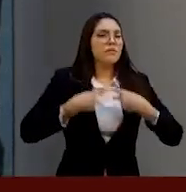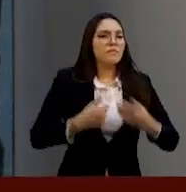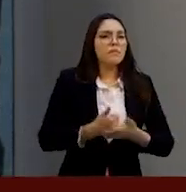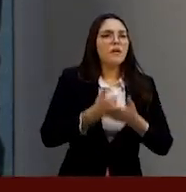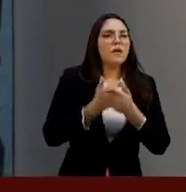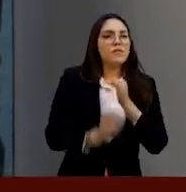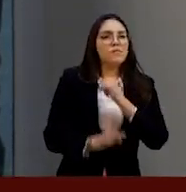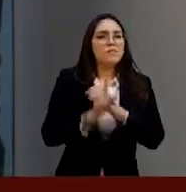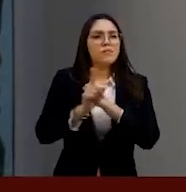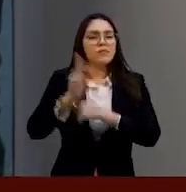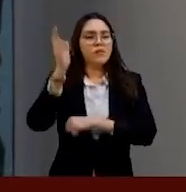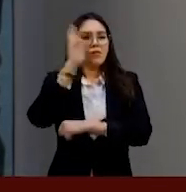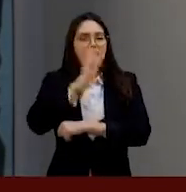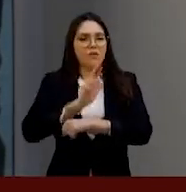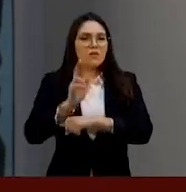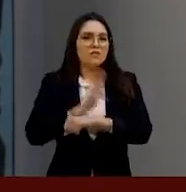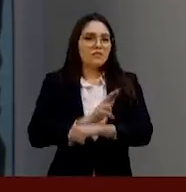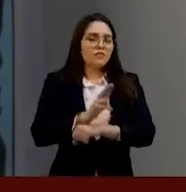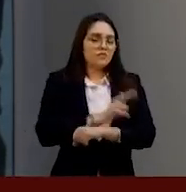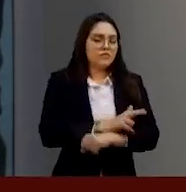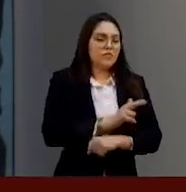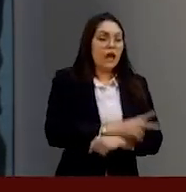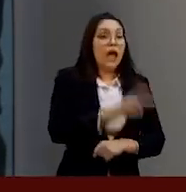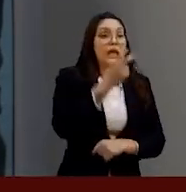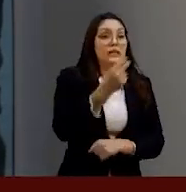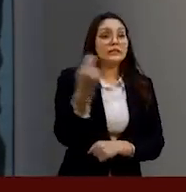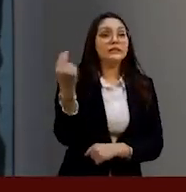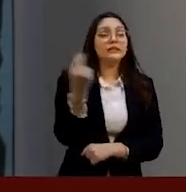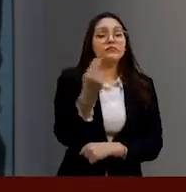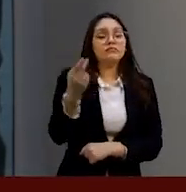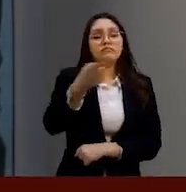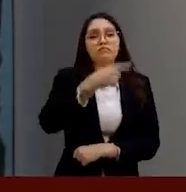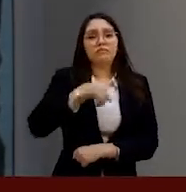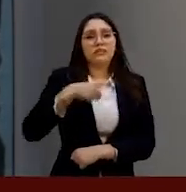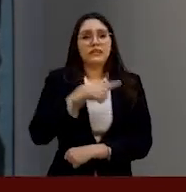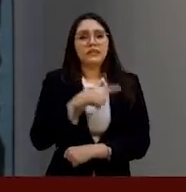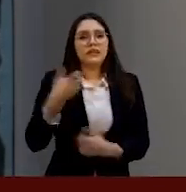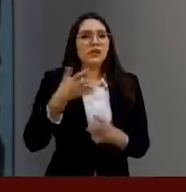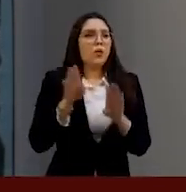y para eso necesitamos mantener una cierta neutralidad,